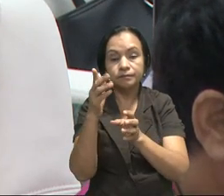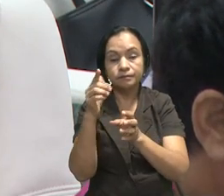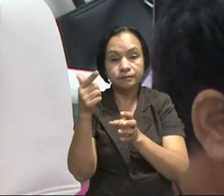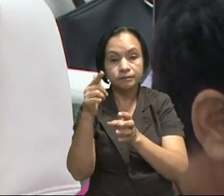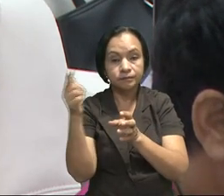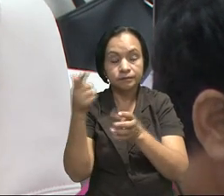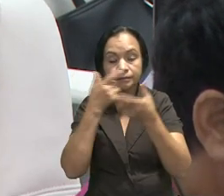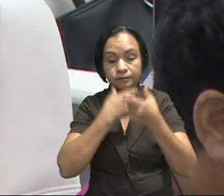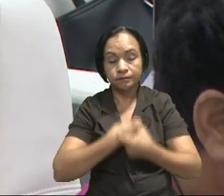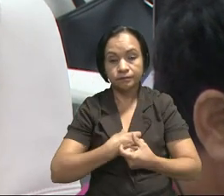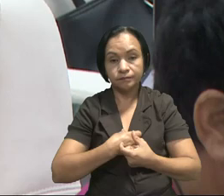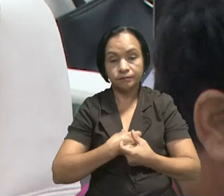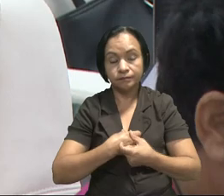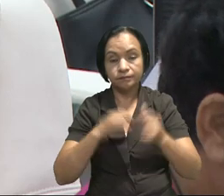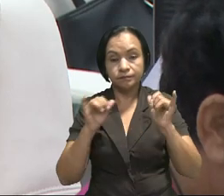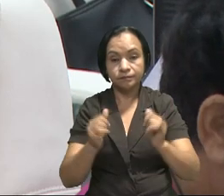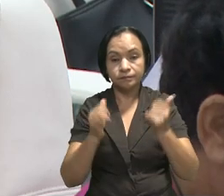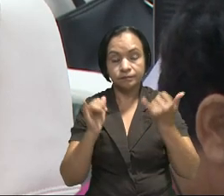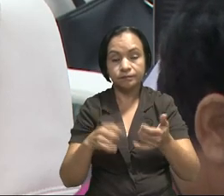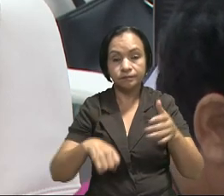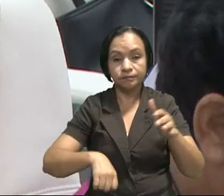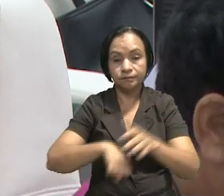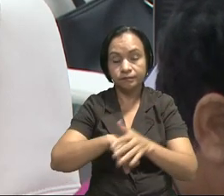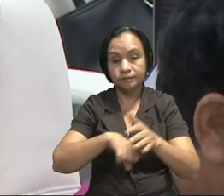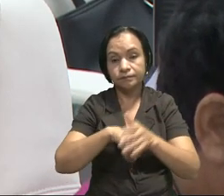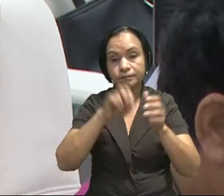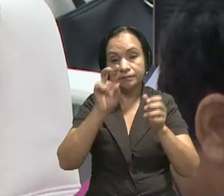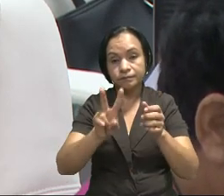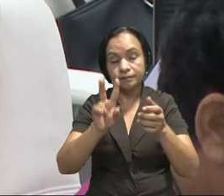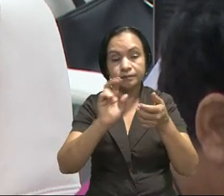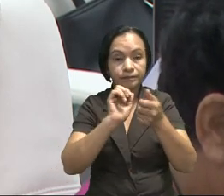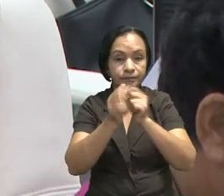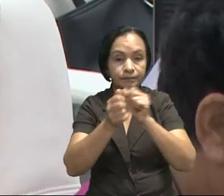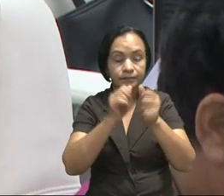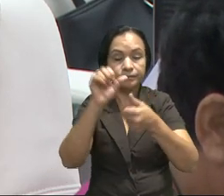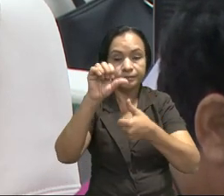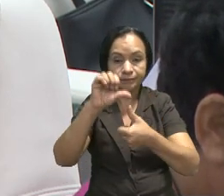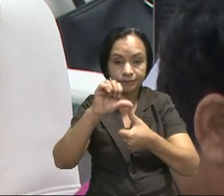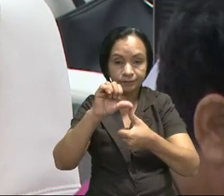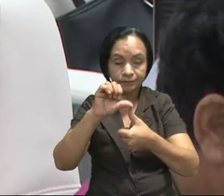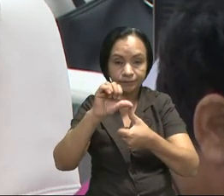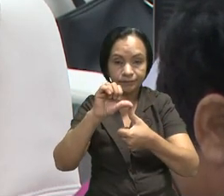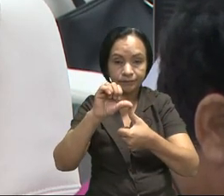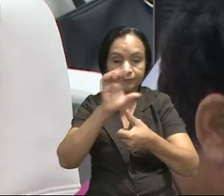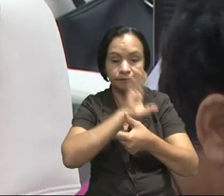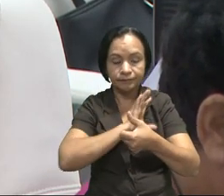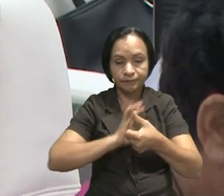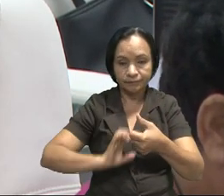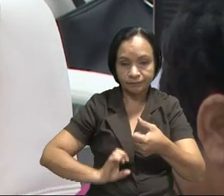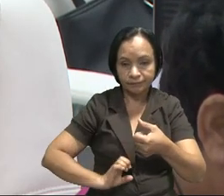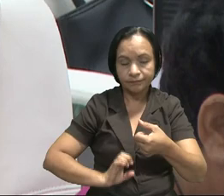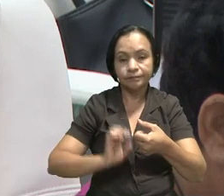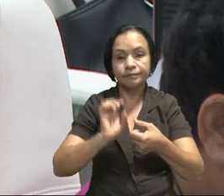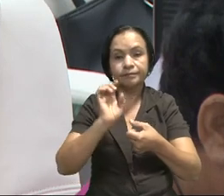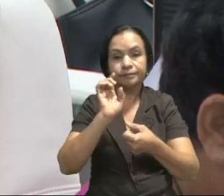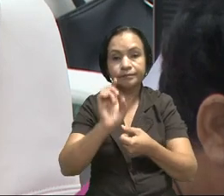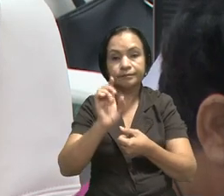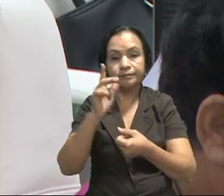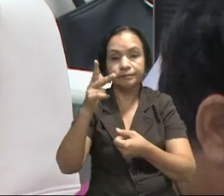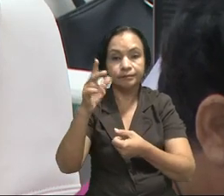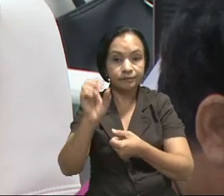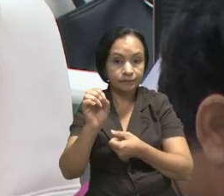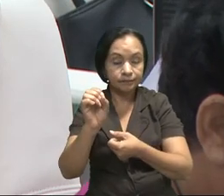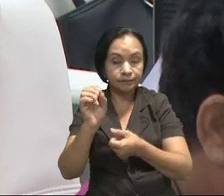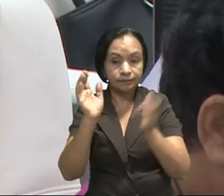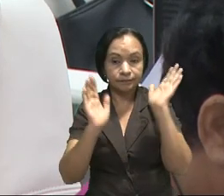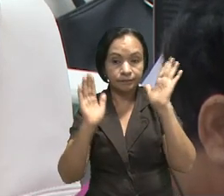1977, medalla de bronce con la Selección Nacional de Fútbol en los segundos Juegos Deportivos Centroamericanos celebrados en El Salvador. En 1980,